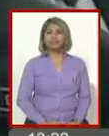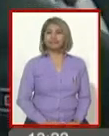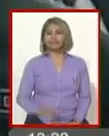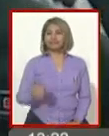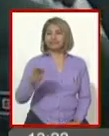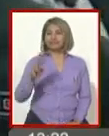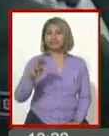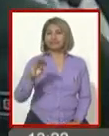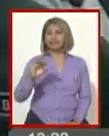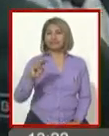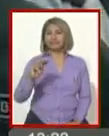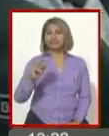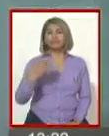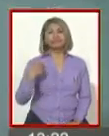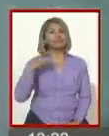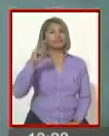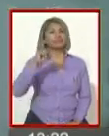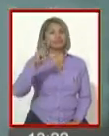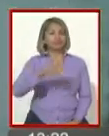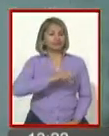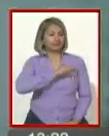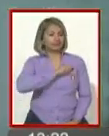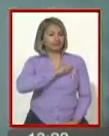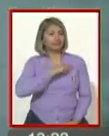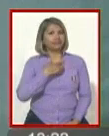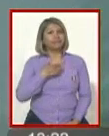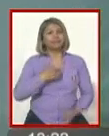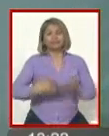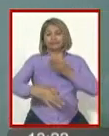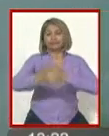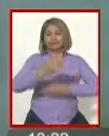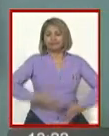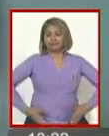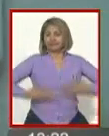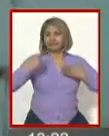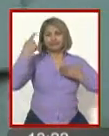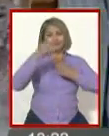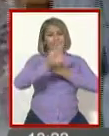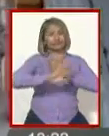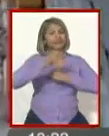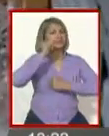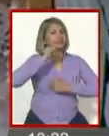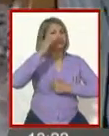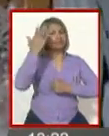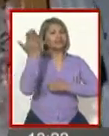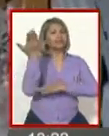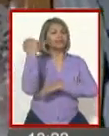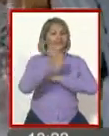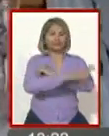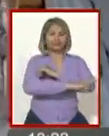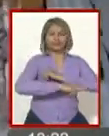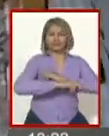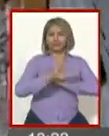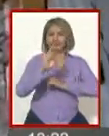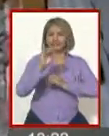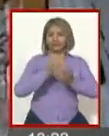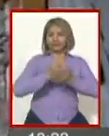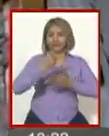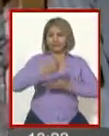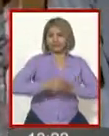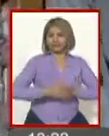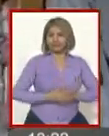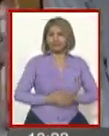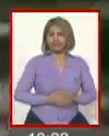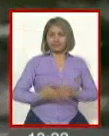deber. Arminda Pomanina, de 23 años, es la policía que arriesgó su vida por defender a una mujer víctima de un atraco el pasado 8 de